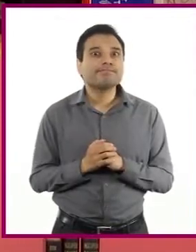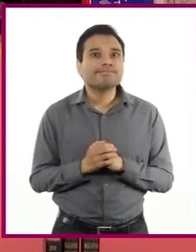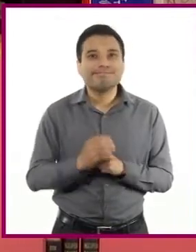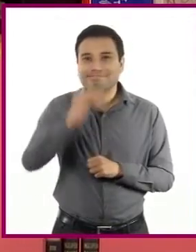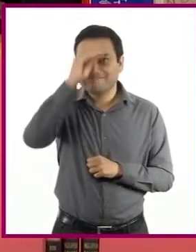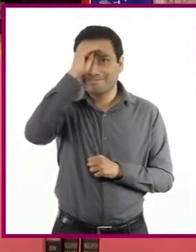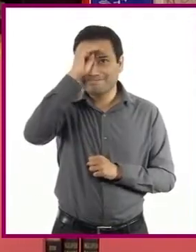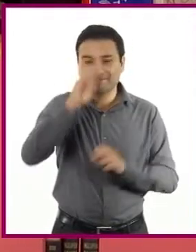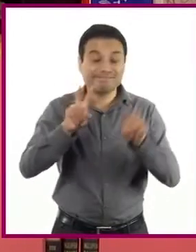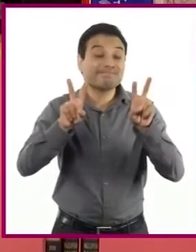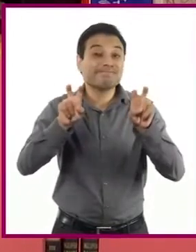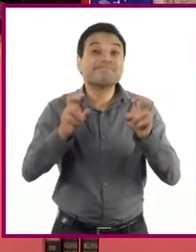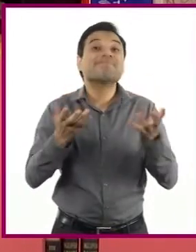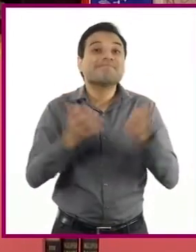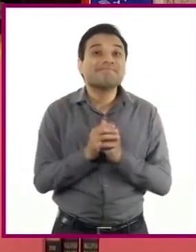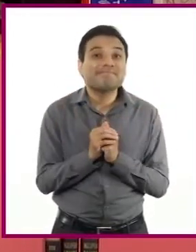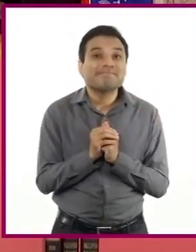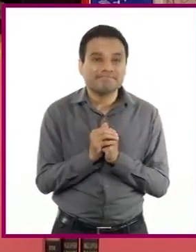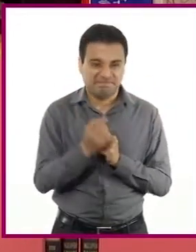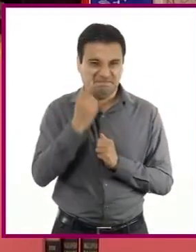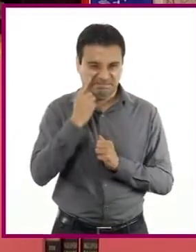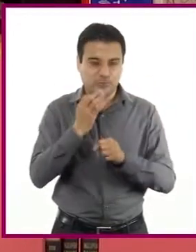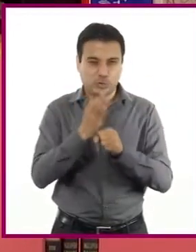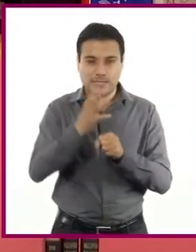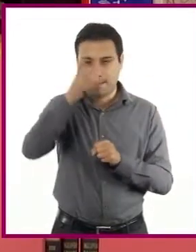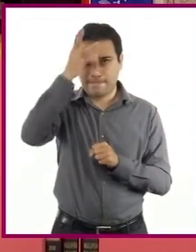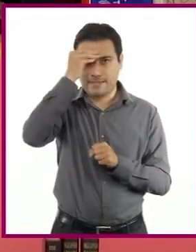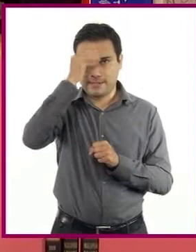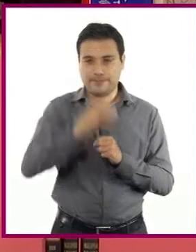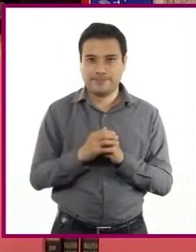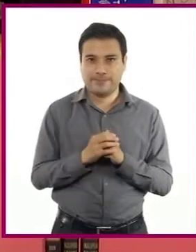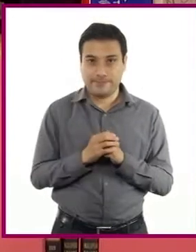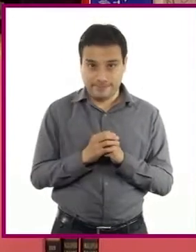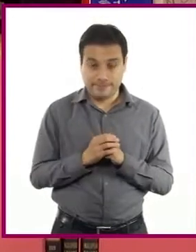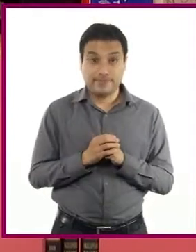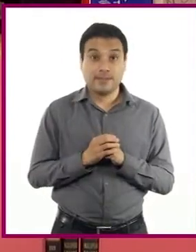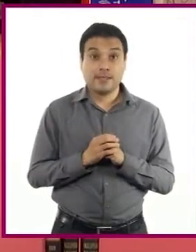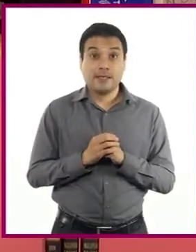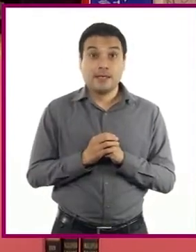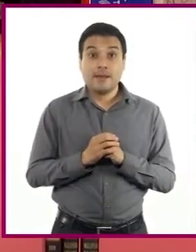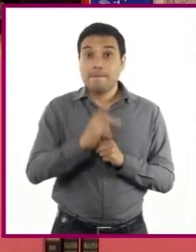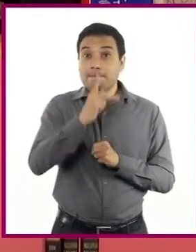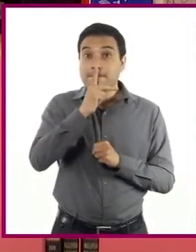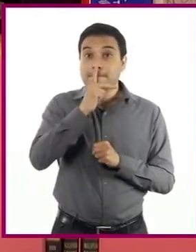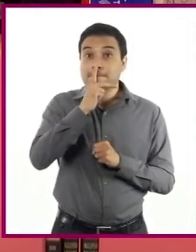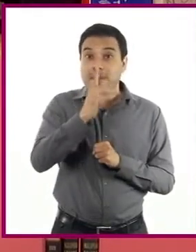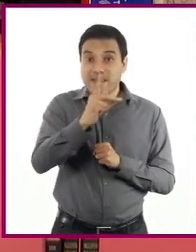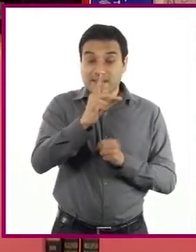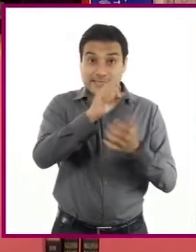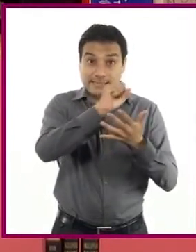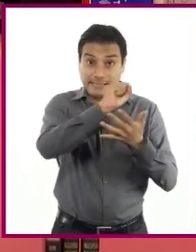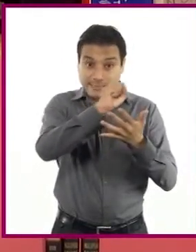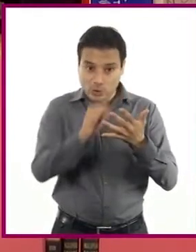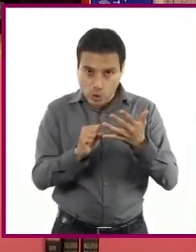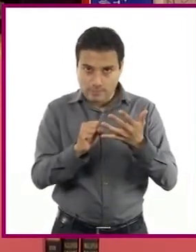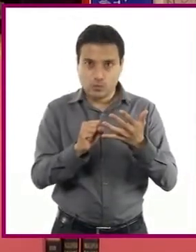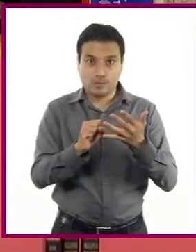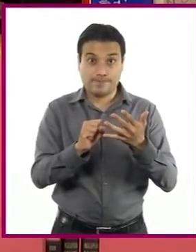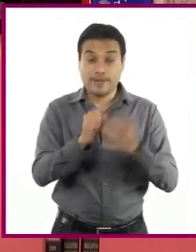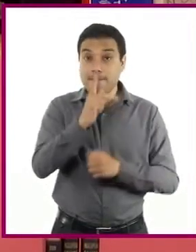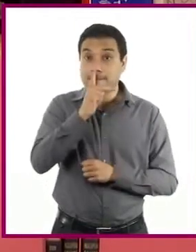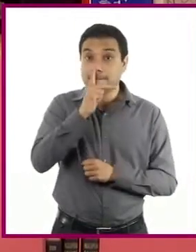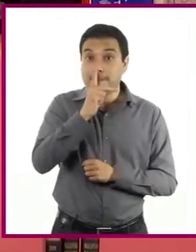aprendizaje esperado es: utiliza los conceptos de sinónimos y antónimos como recursos para